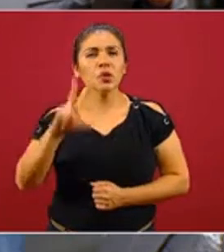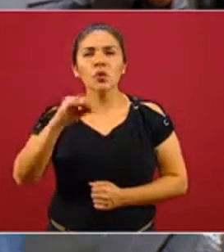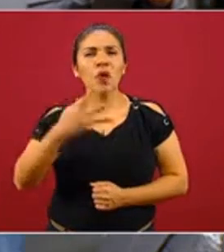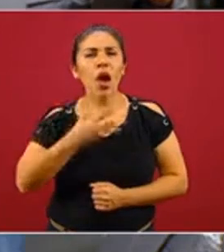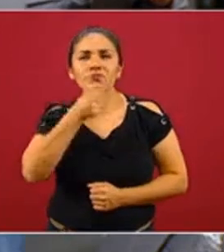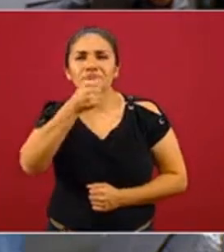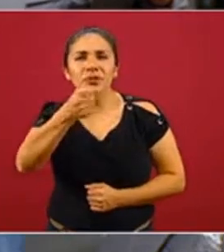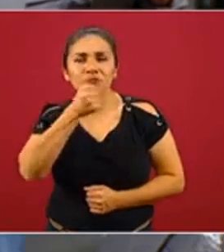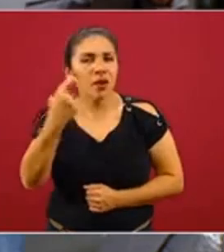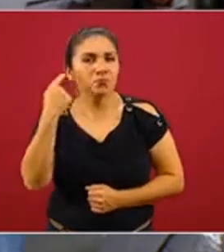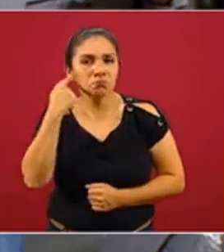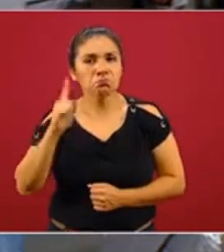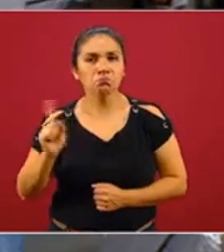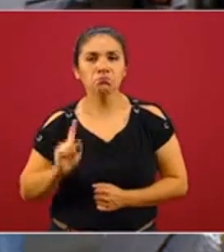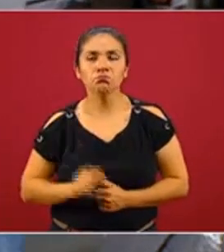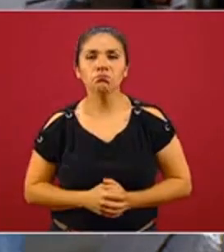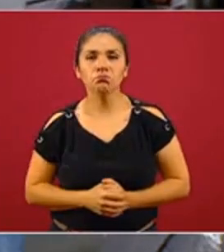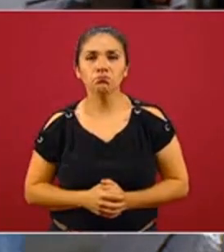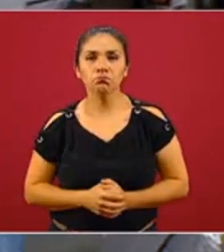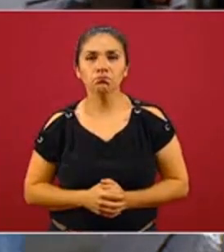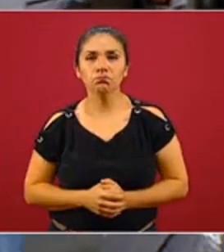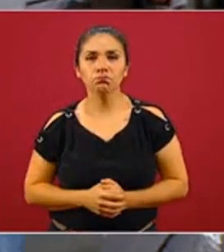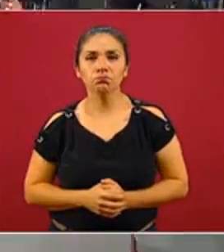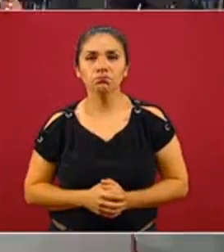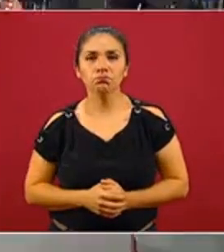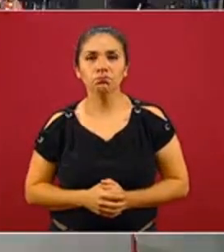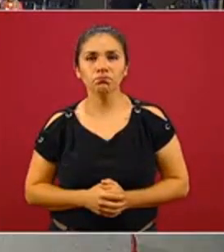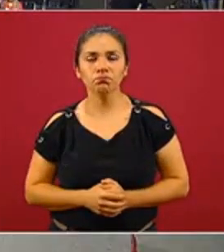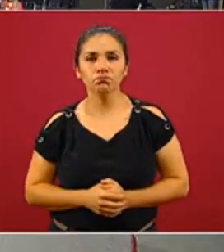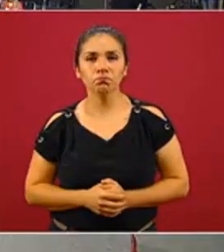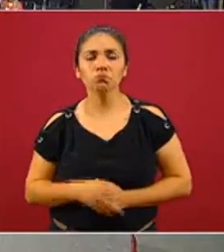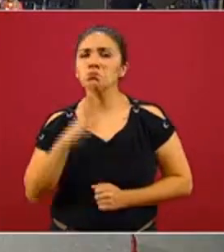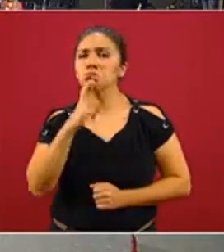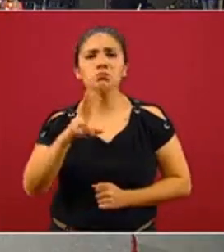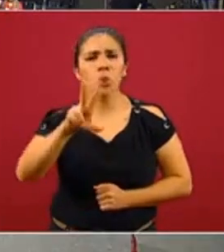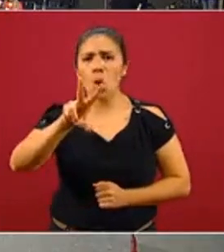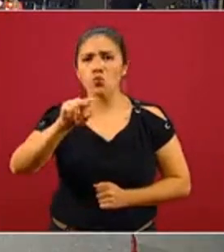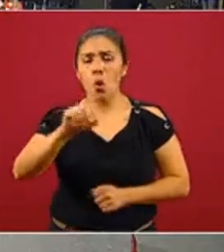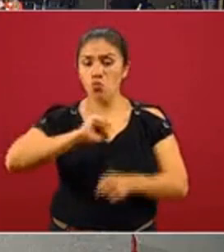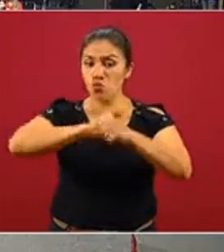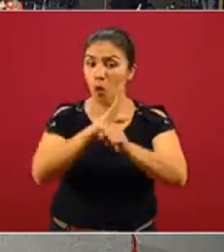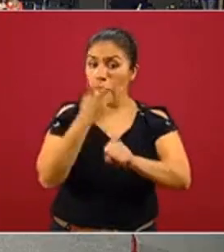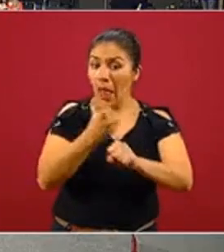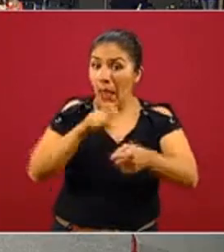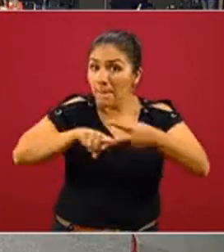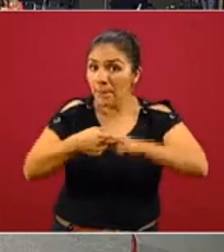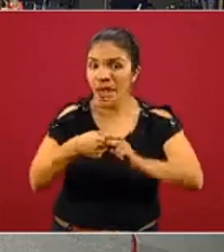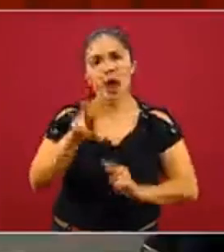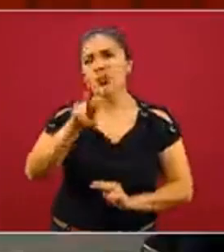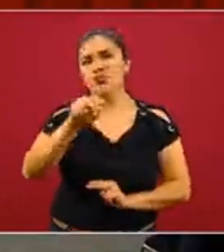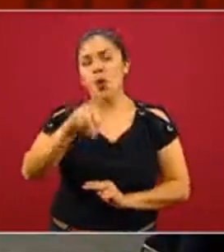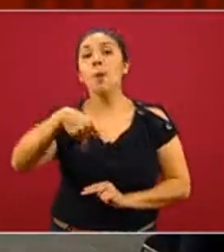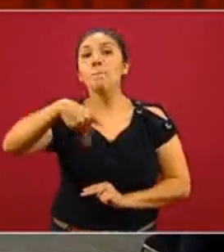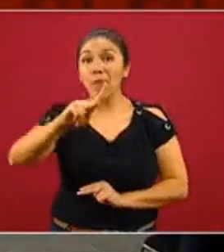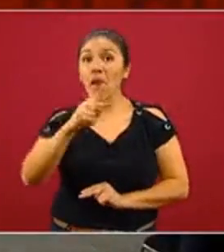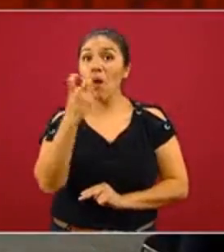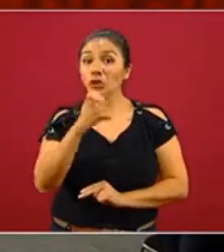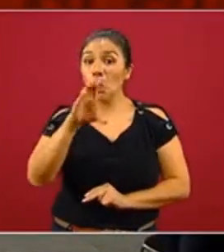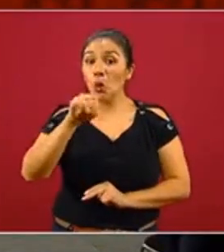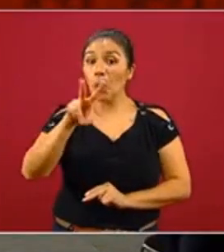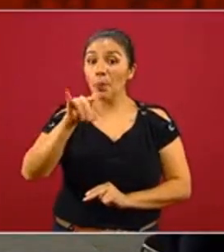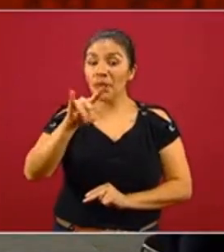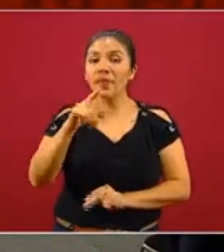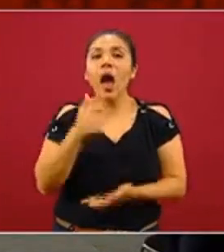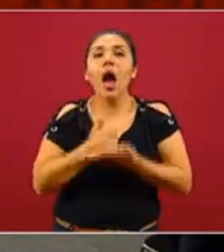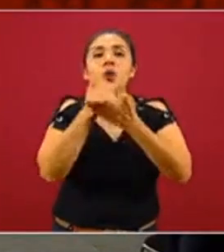haya mayor apoyo a los pequeños? No es a partir del COVID. Lo que sí hace el COVID es ayudarnos a ver esto